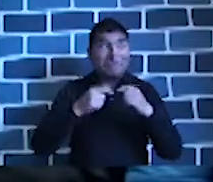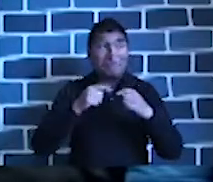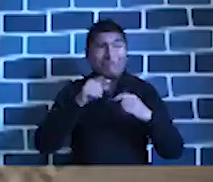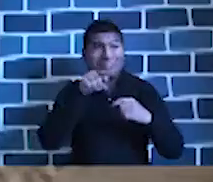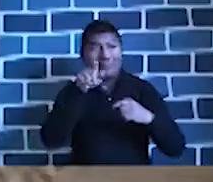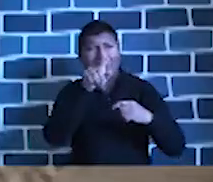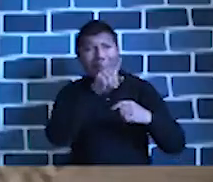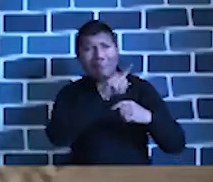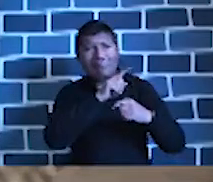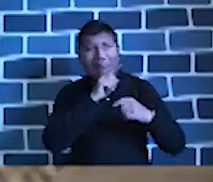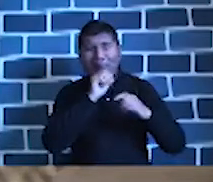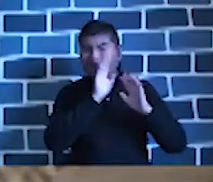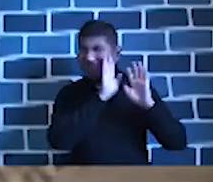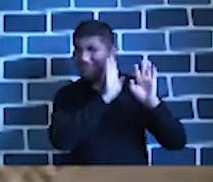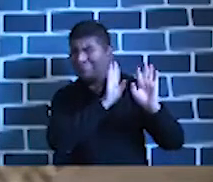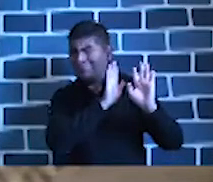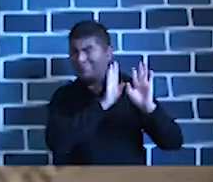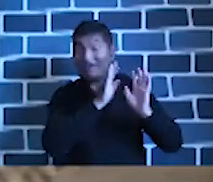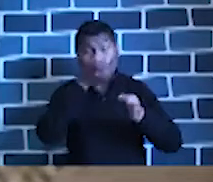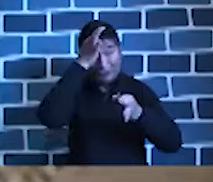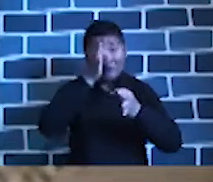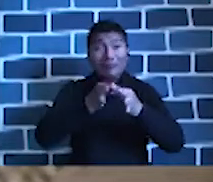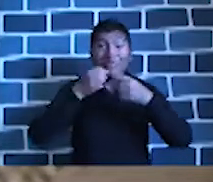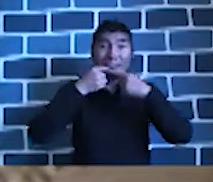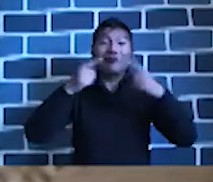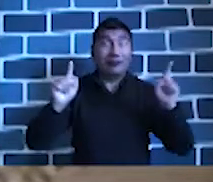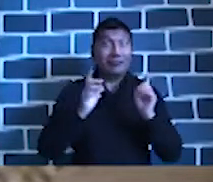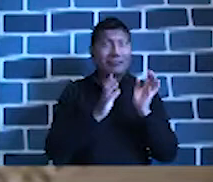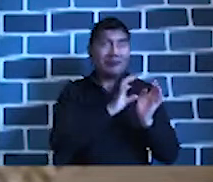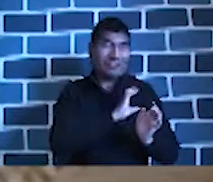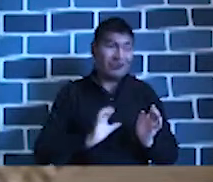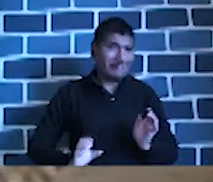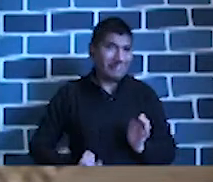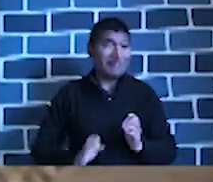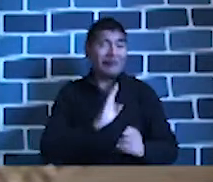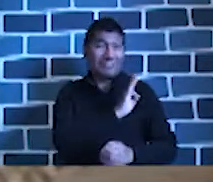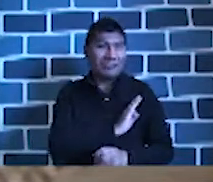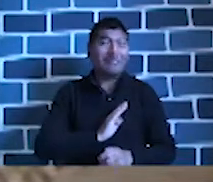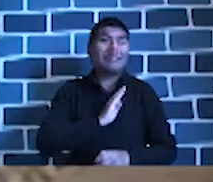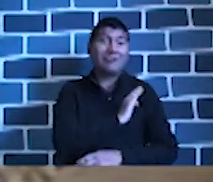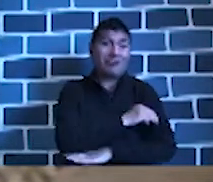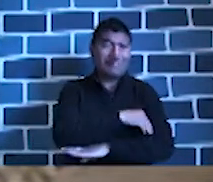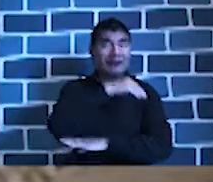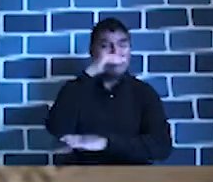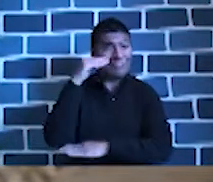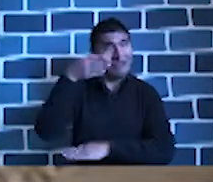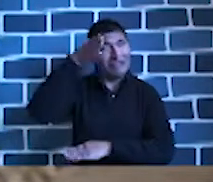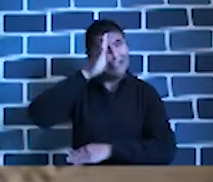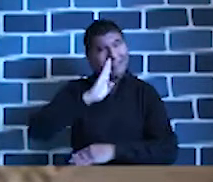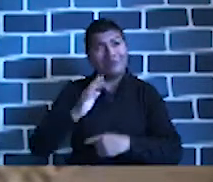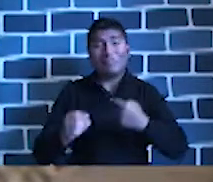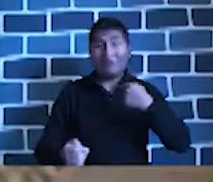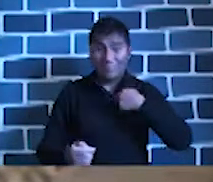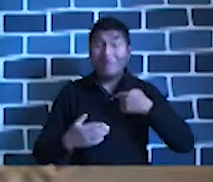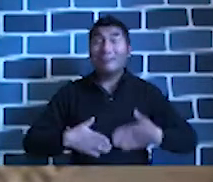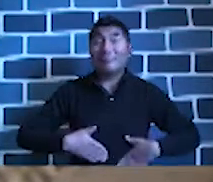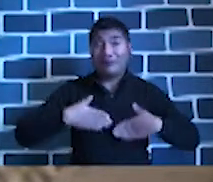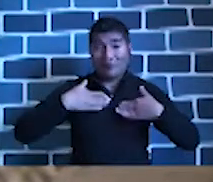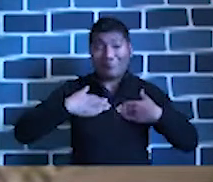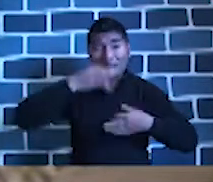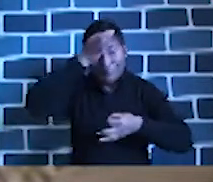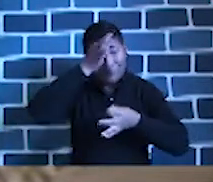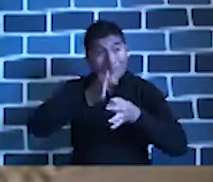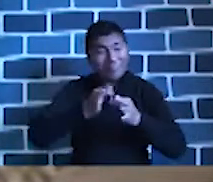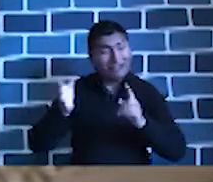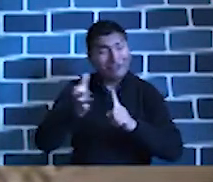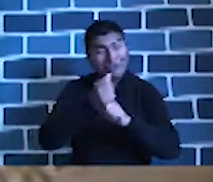de largo. Con fe proclamamos a Cristo, el Mesías, el Dios de mi vida. Por la fe asumimos el